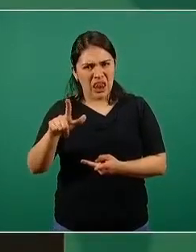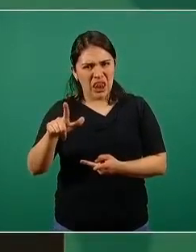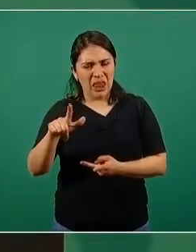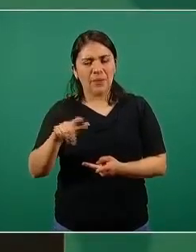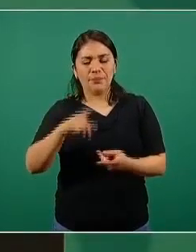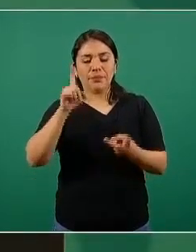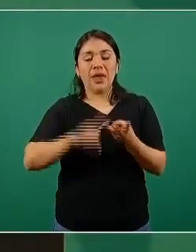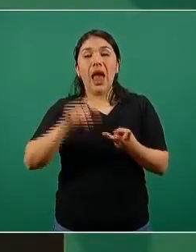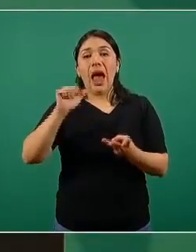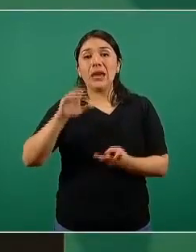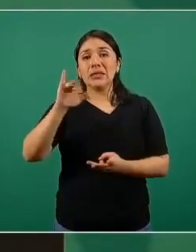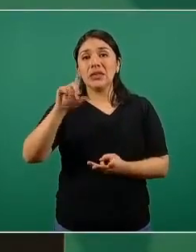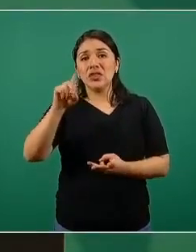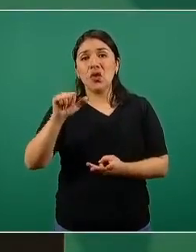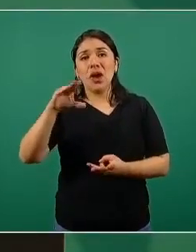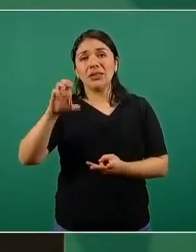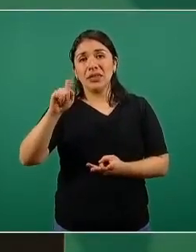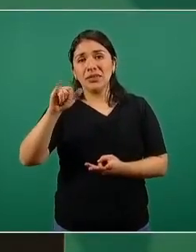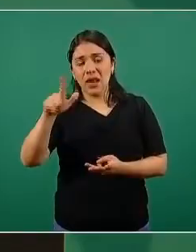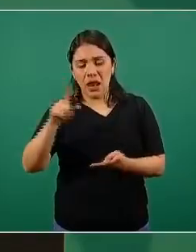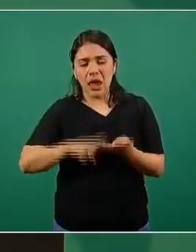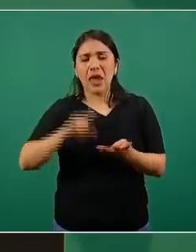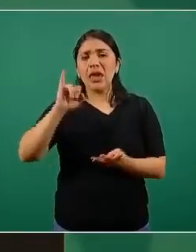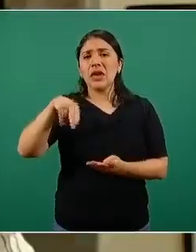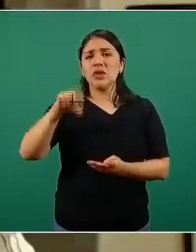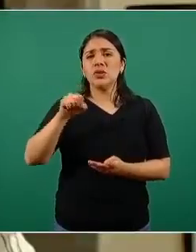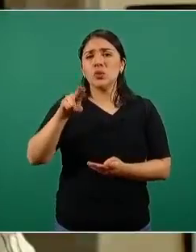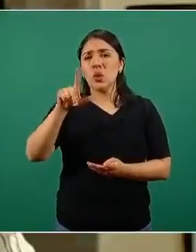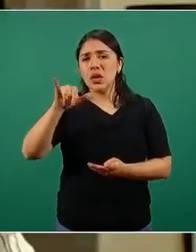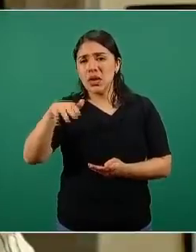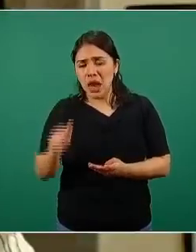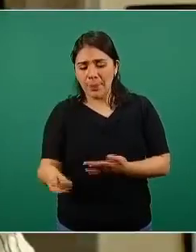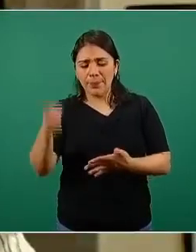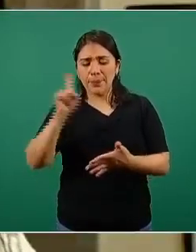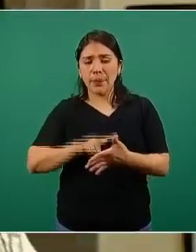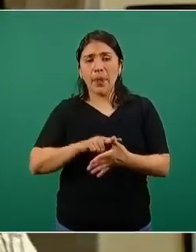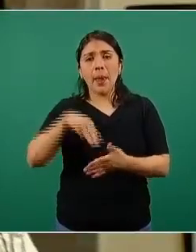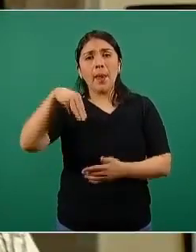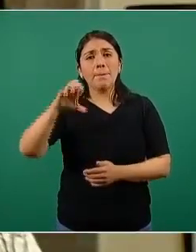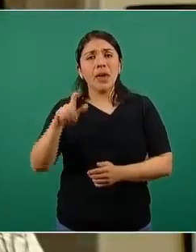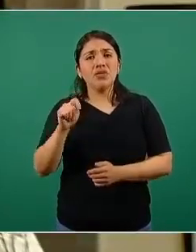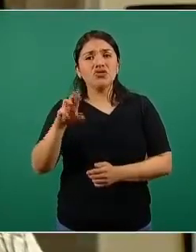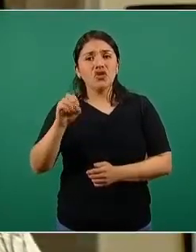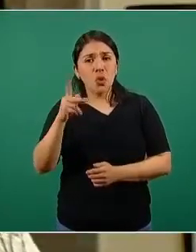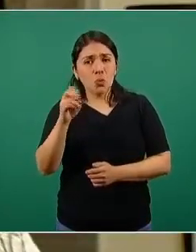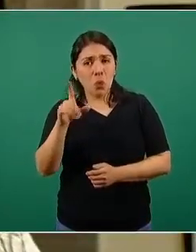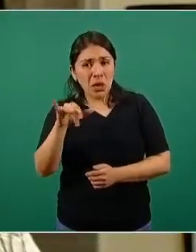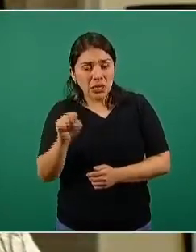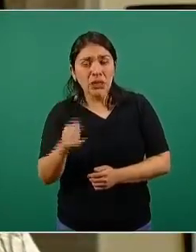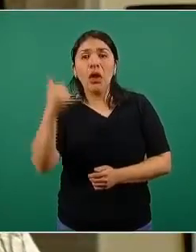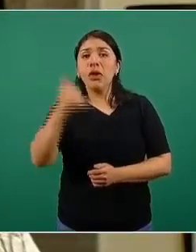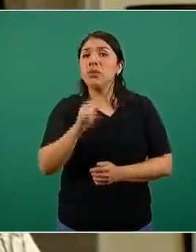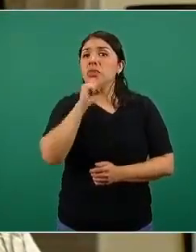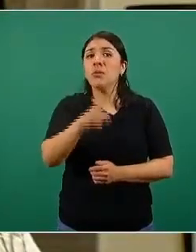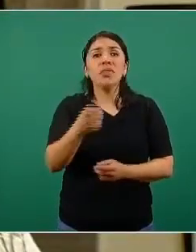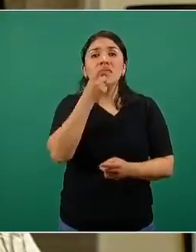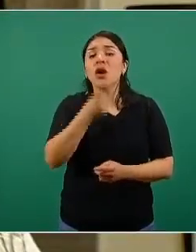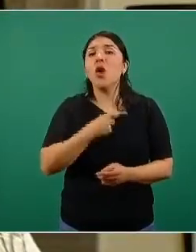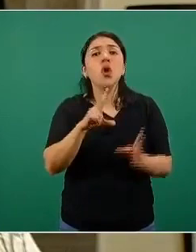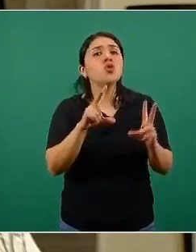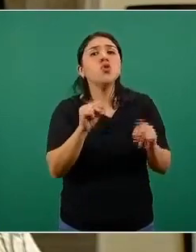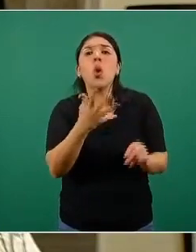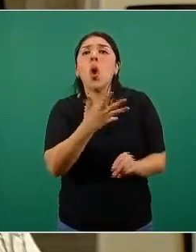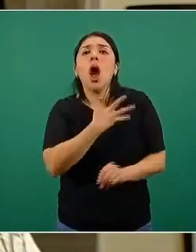ácido acetil, insulina glargina, metrópolis, y me comentan que no tiene ningún